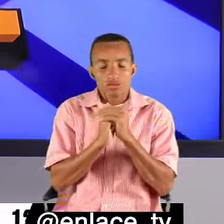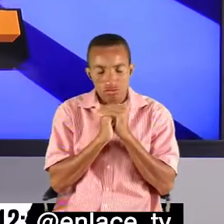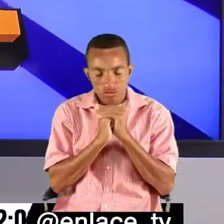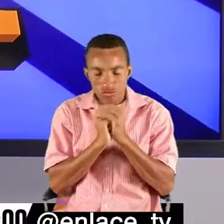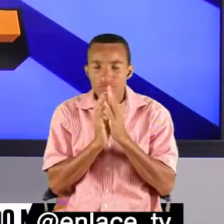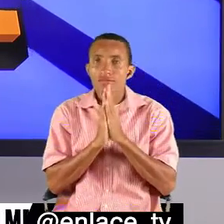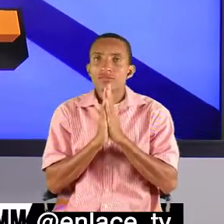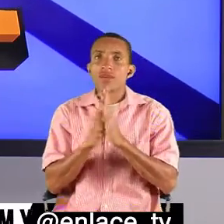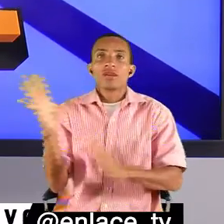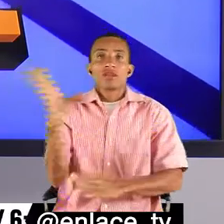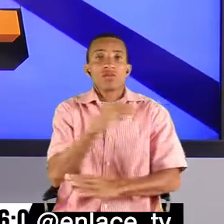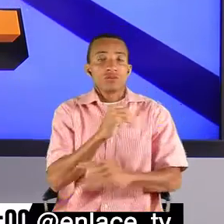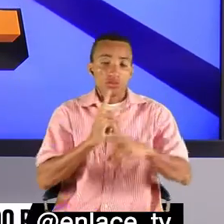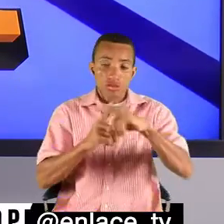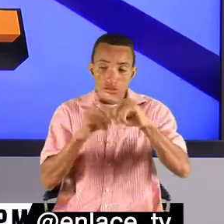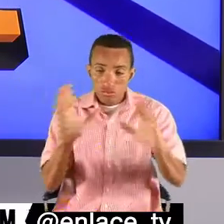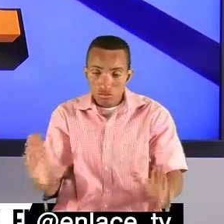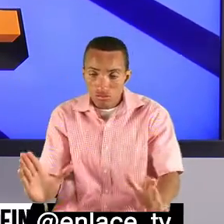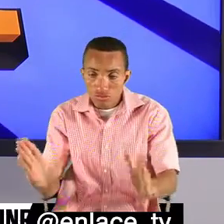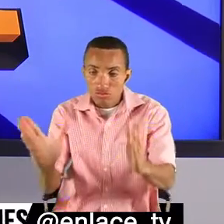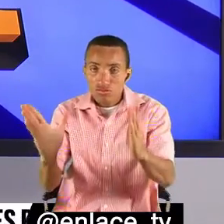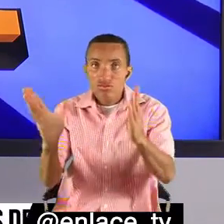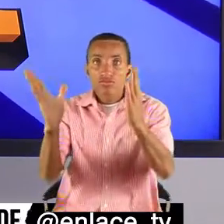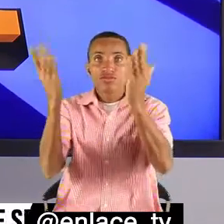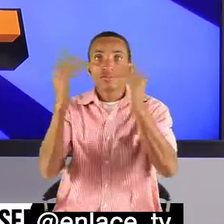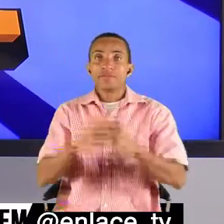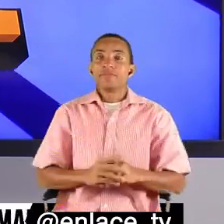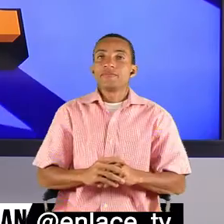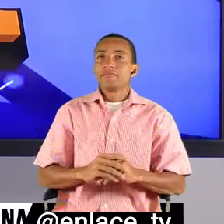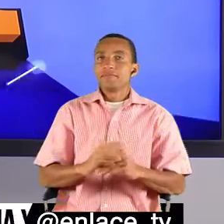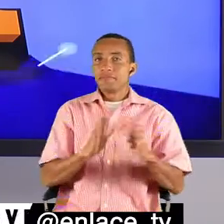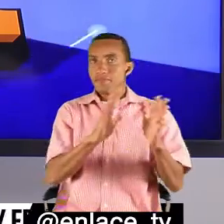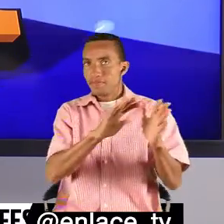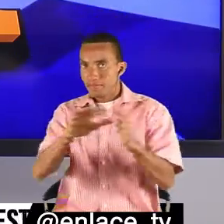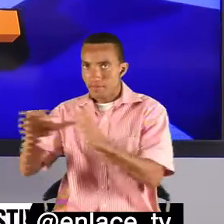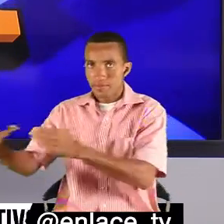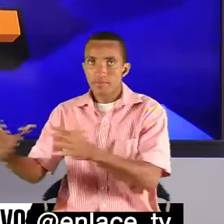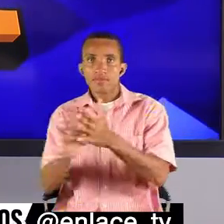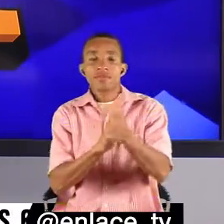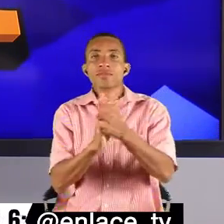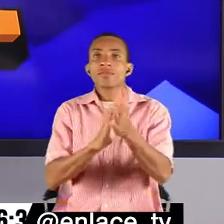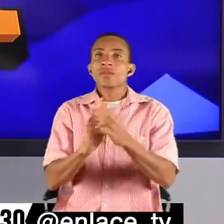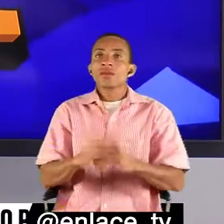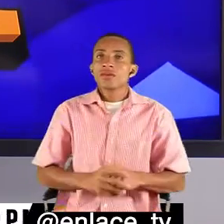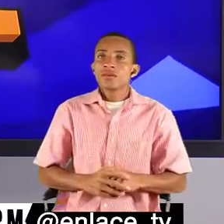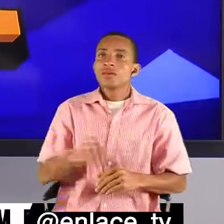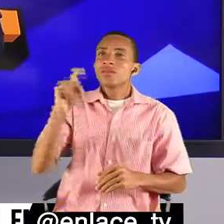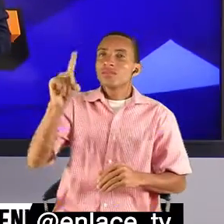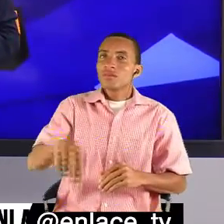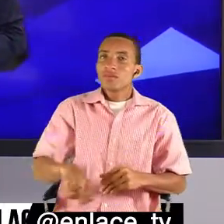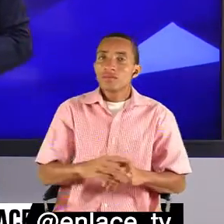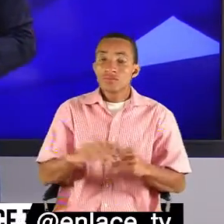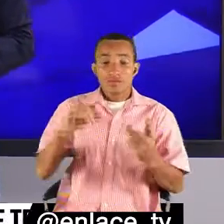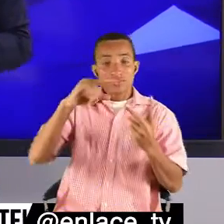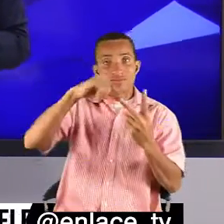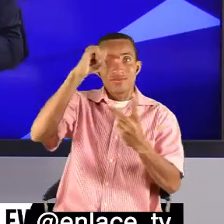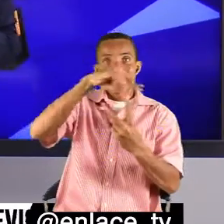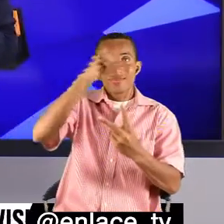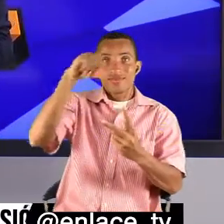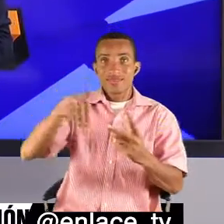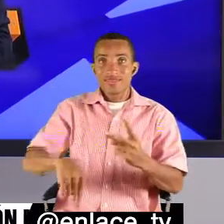positivo ante su recuperación. Y en otras noticias les contaremos sobre la determinación de la Corporación Autónoma de